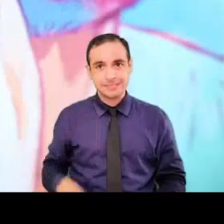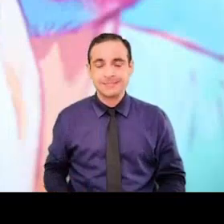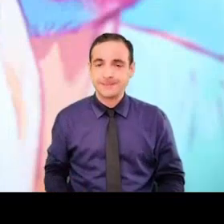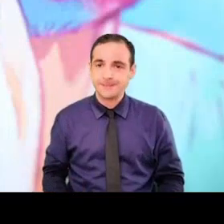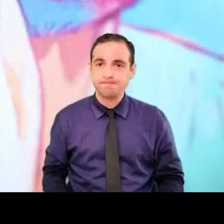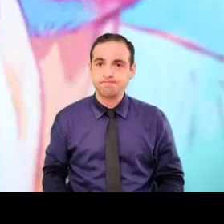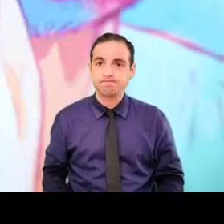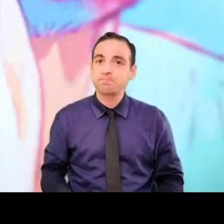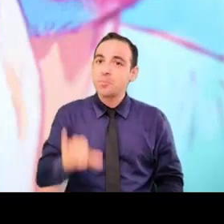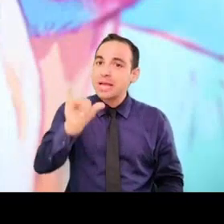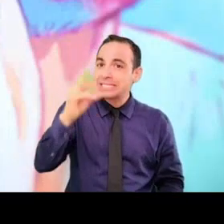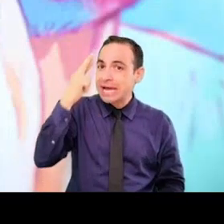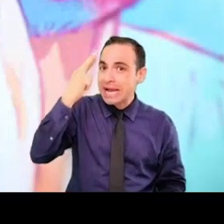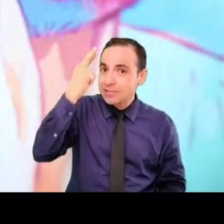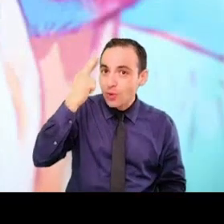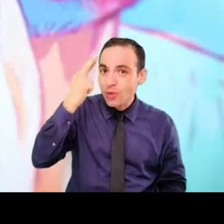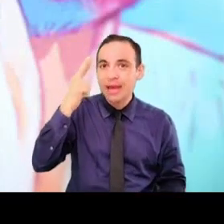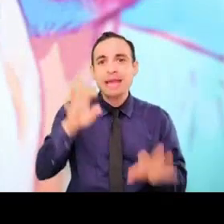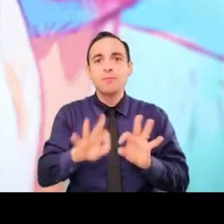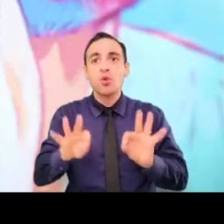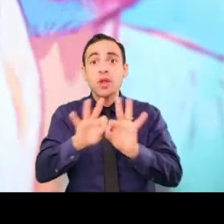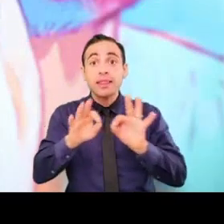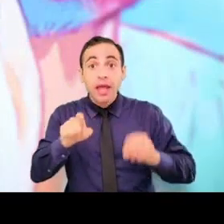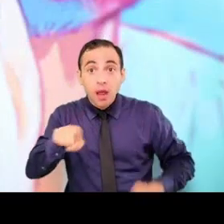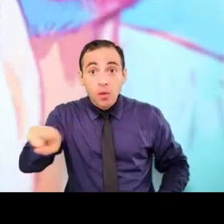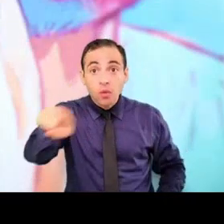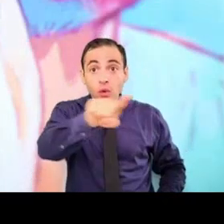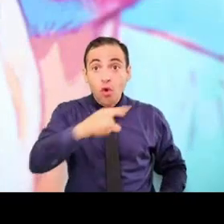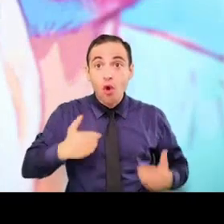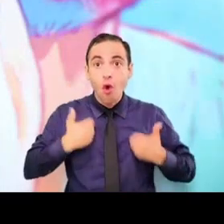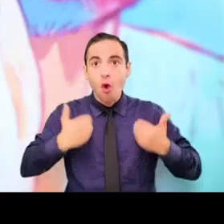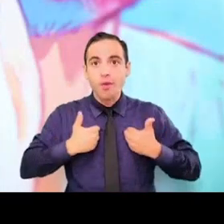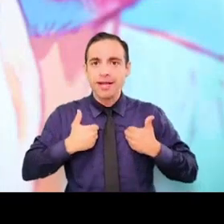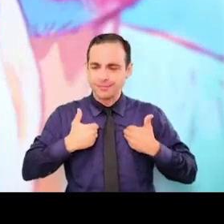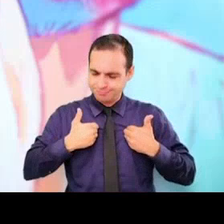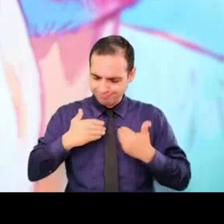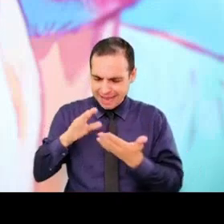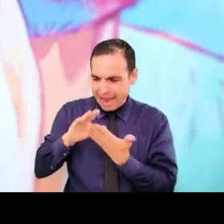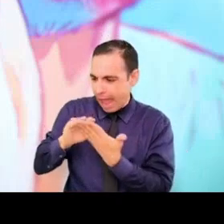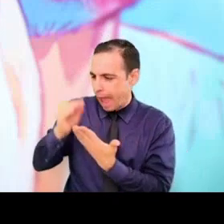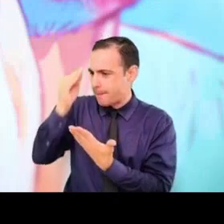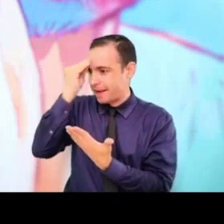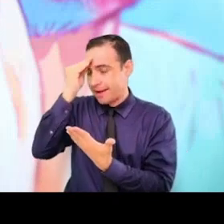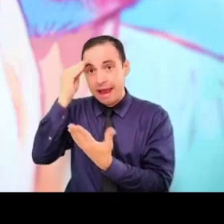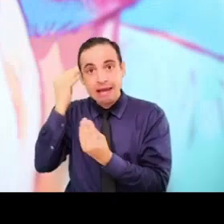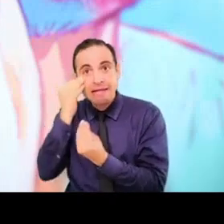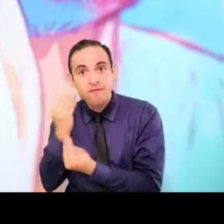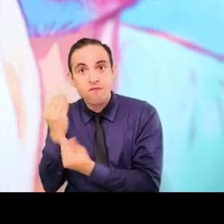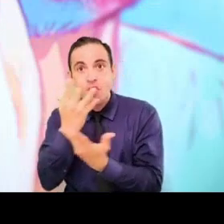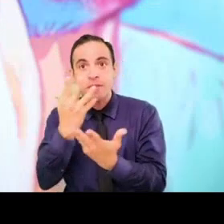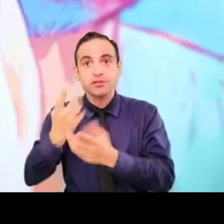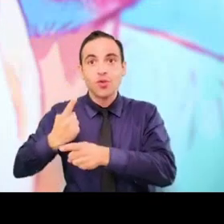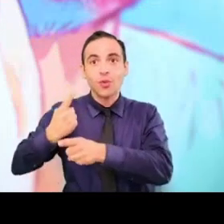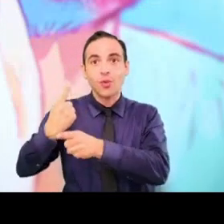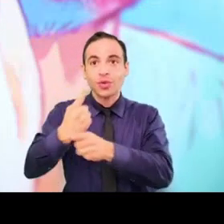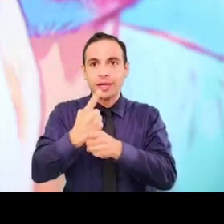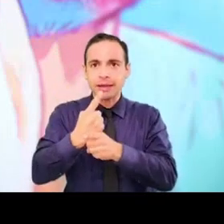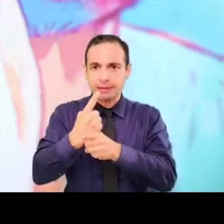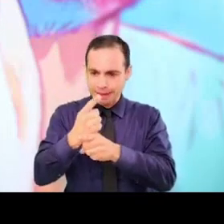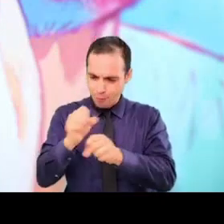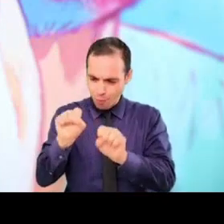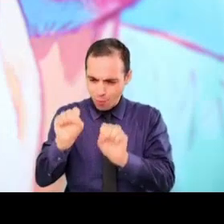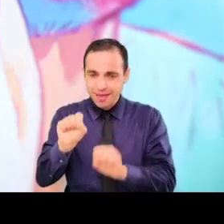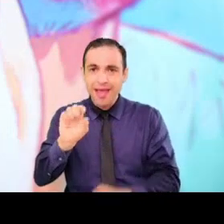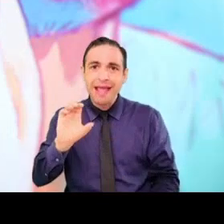estado amenazada es por esta razón que las y los jóvenes así como la población en general deben tener acceso a la información